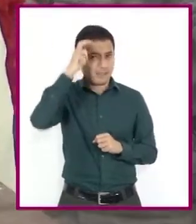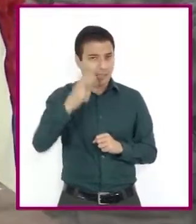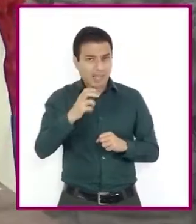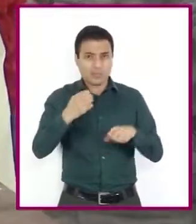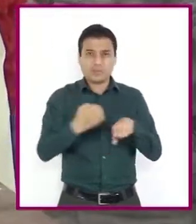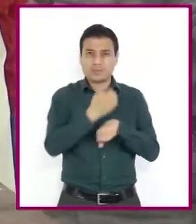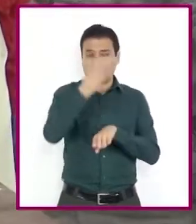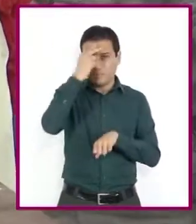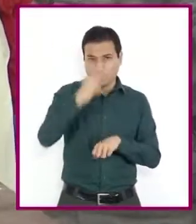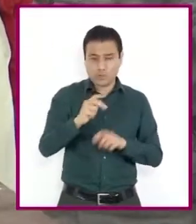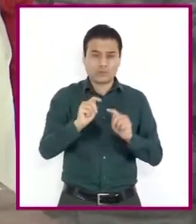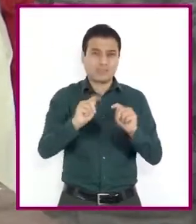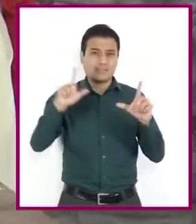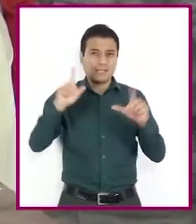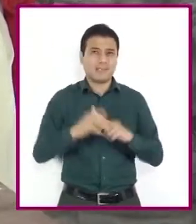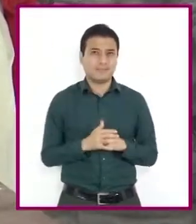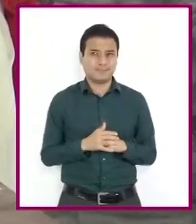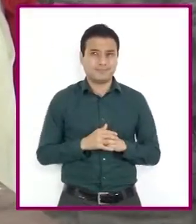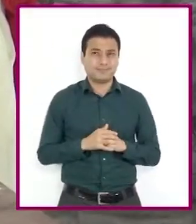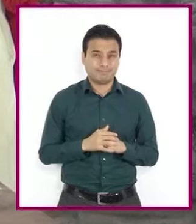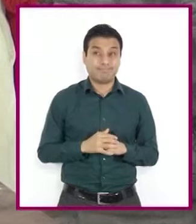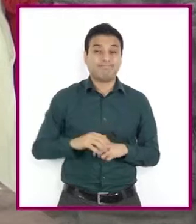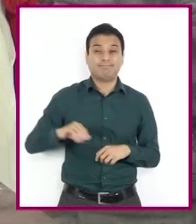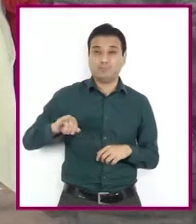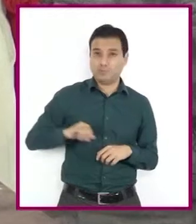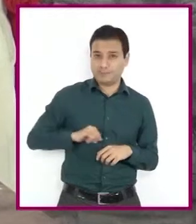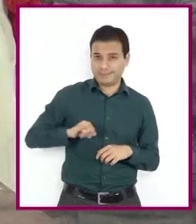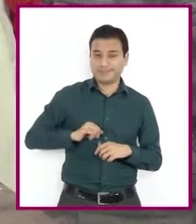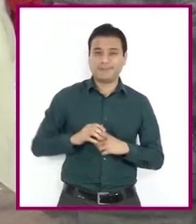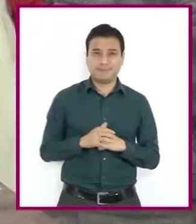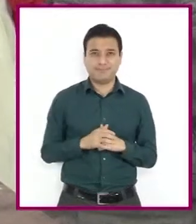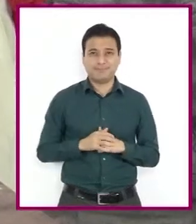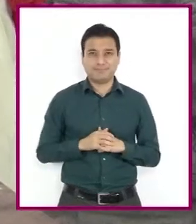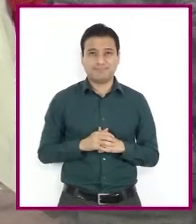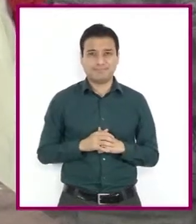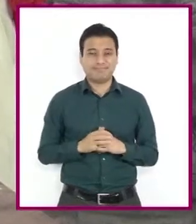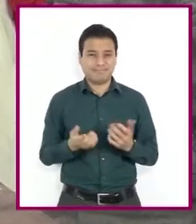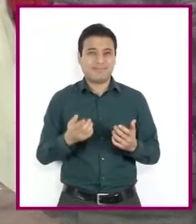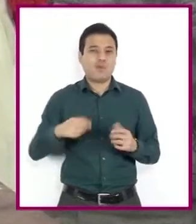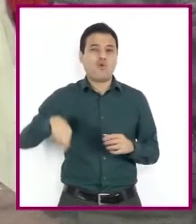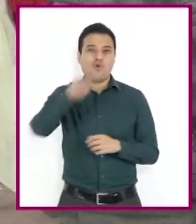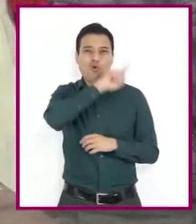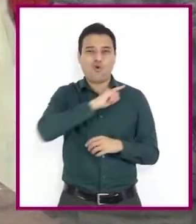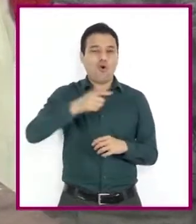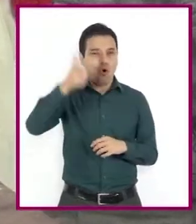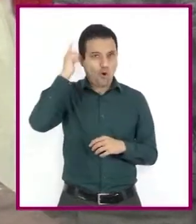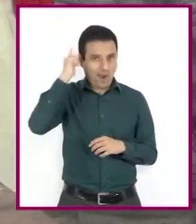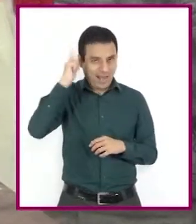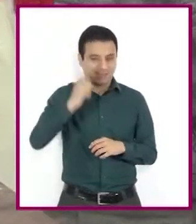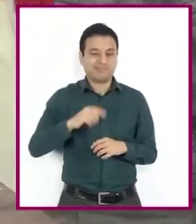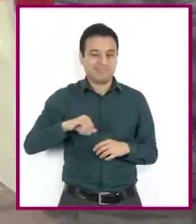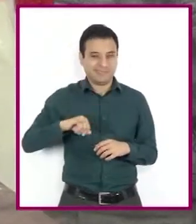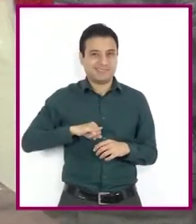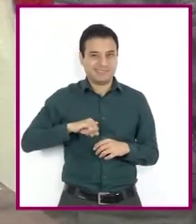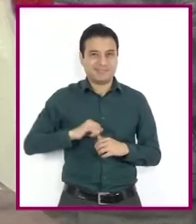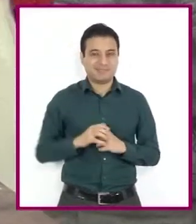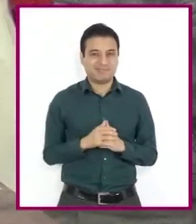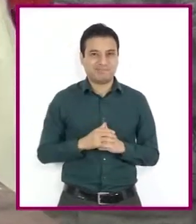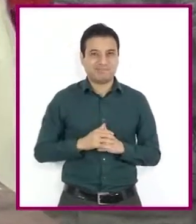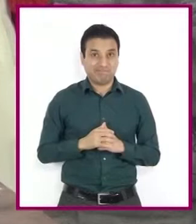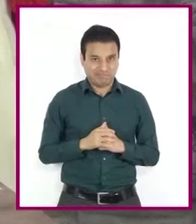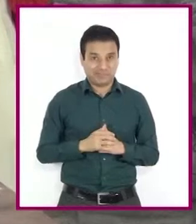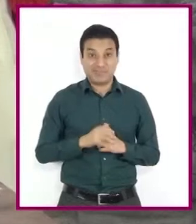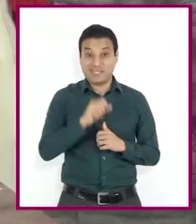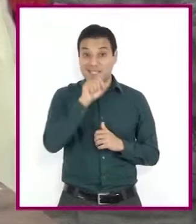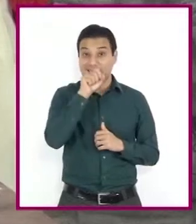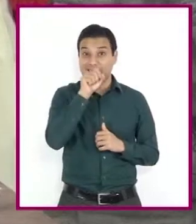principalmente. ¡Qué interesante! Esperamos, queridos estudiantes, que a ustedes también les haya sido muy interesante, pero sobre